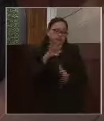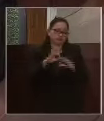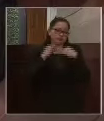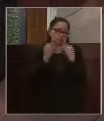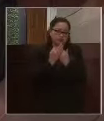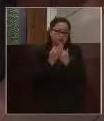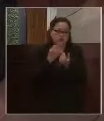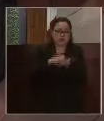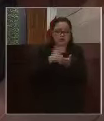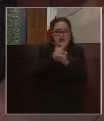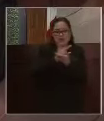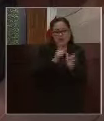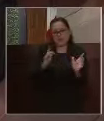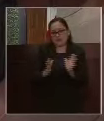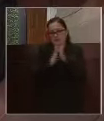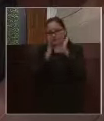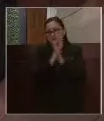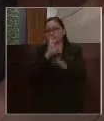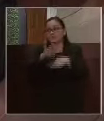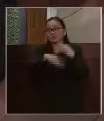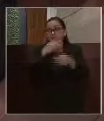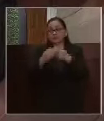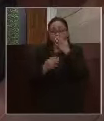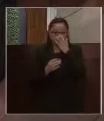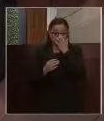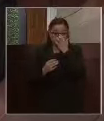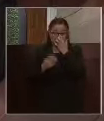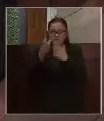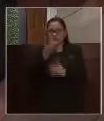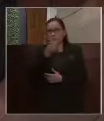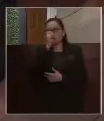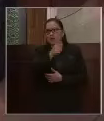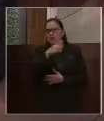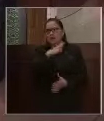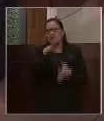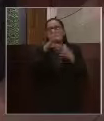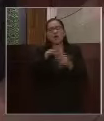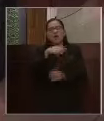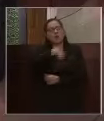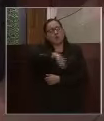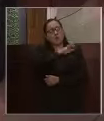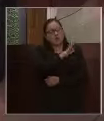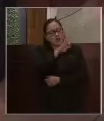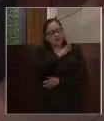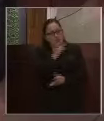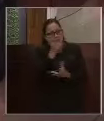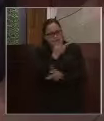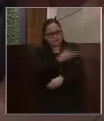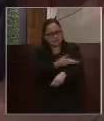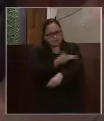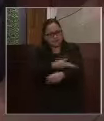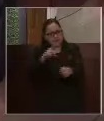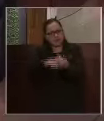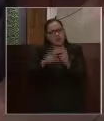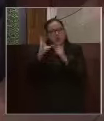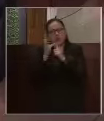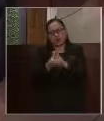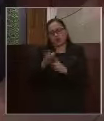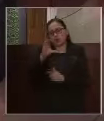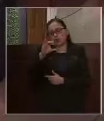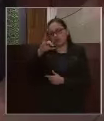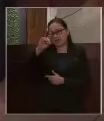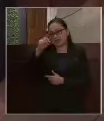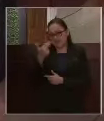democrático. El debate en temas de interés público debe ser desinhibido, robusto, eficaz. Eso está en las sentencias de la Corte Interamericana. La